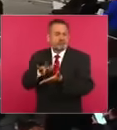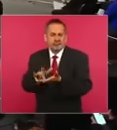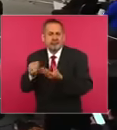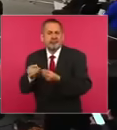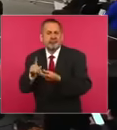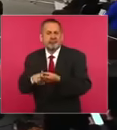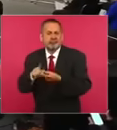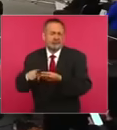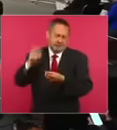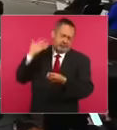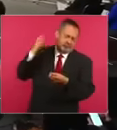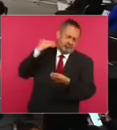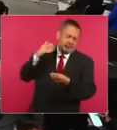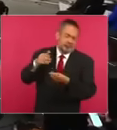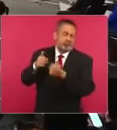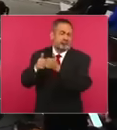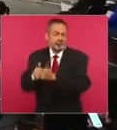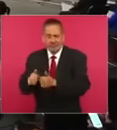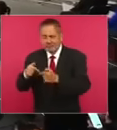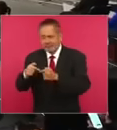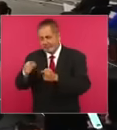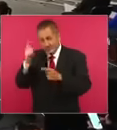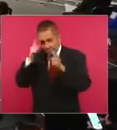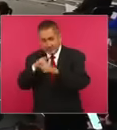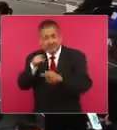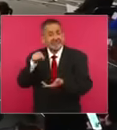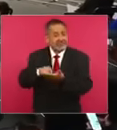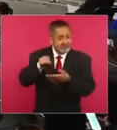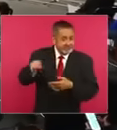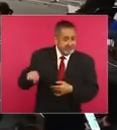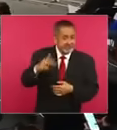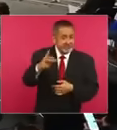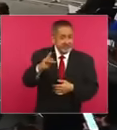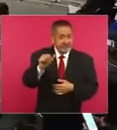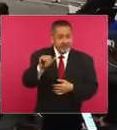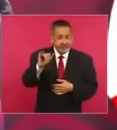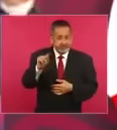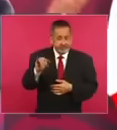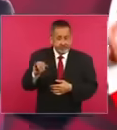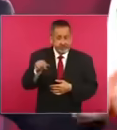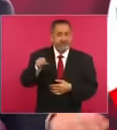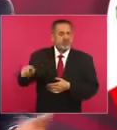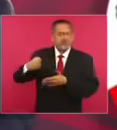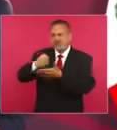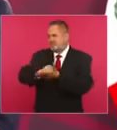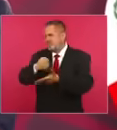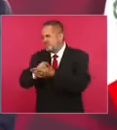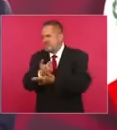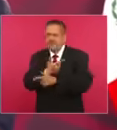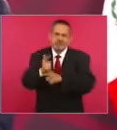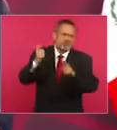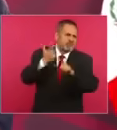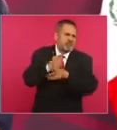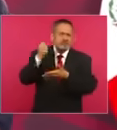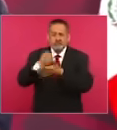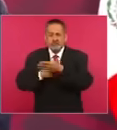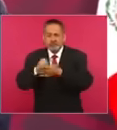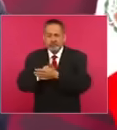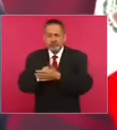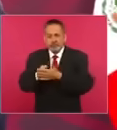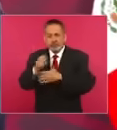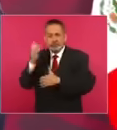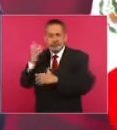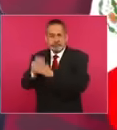Bolívar en los momentos más difíciles? En Haití, cuando luchaba por la libertad.